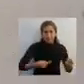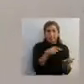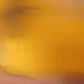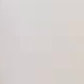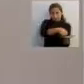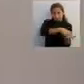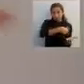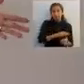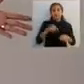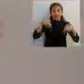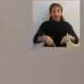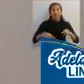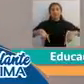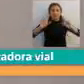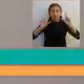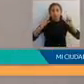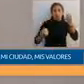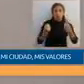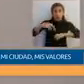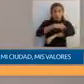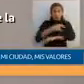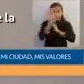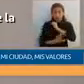pavimento. Y esto fue tu programa